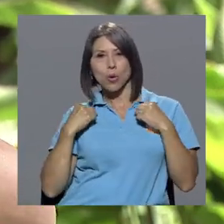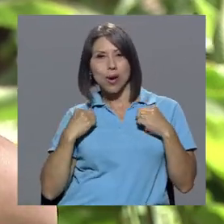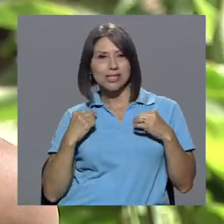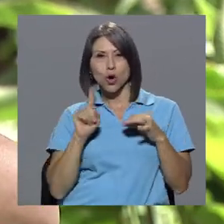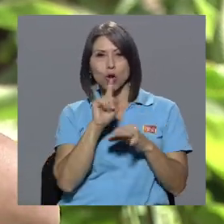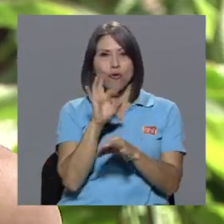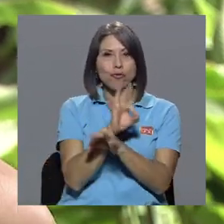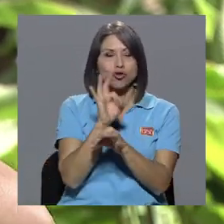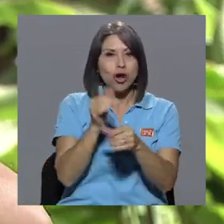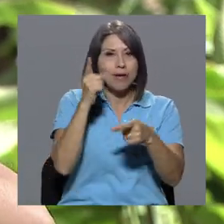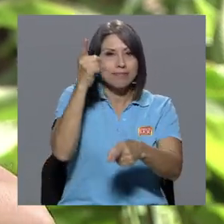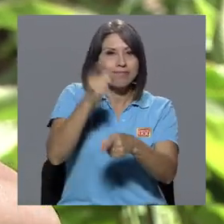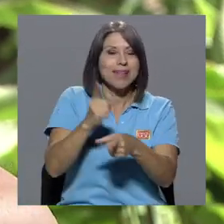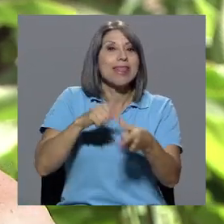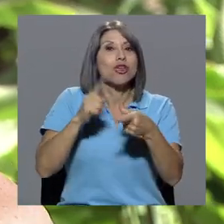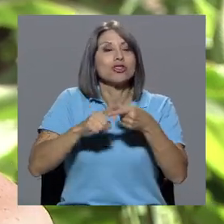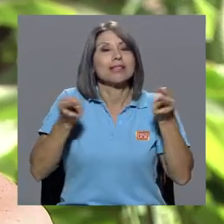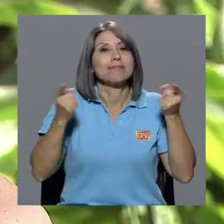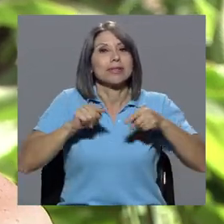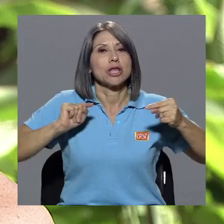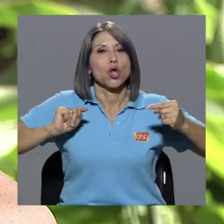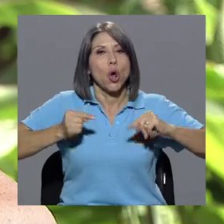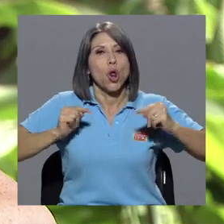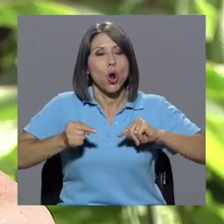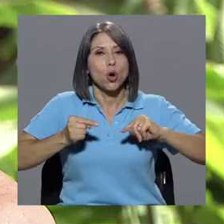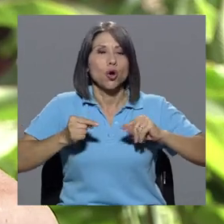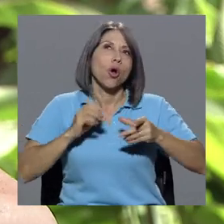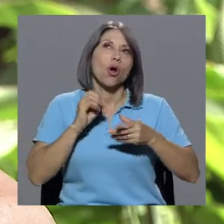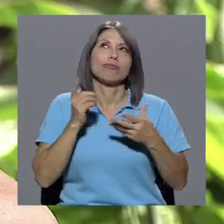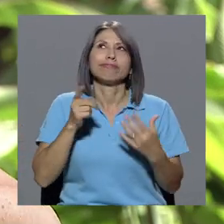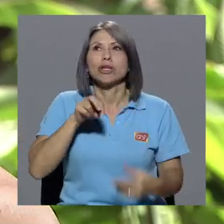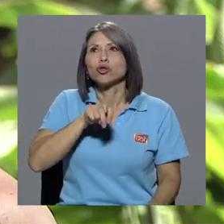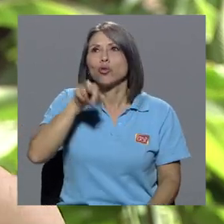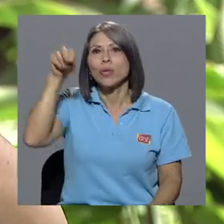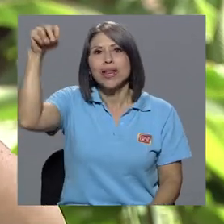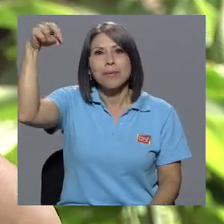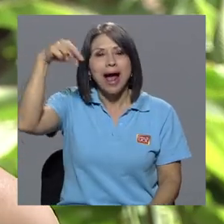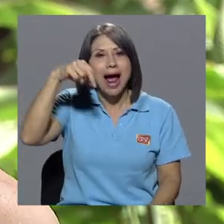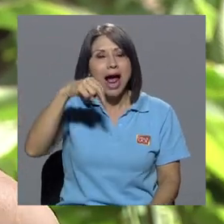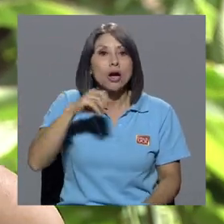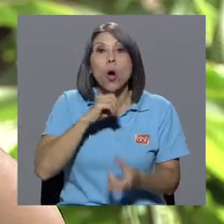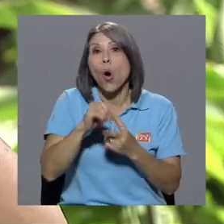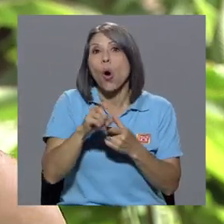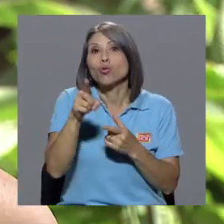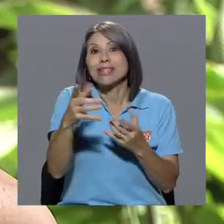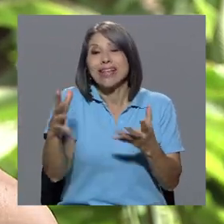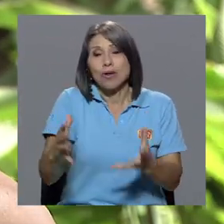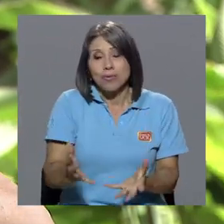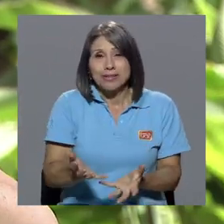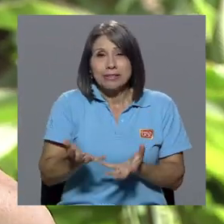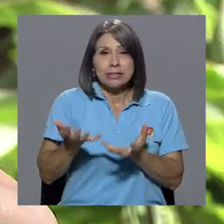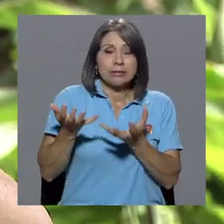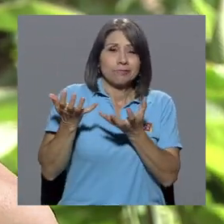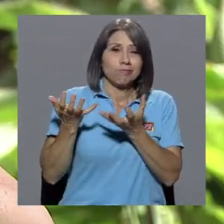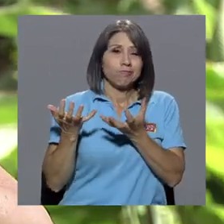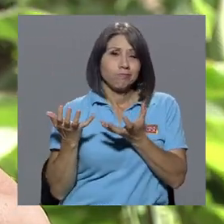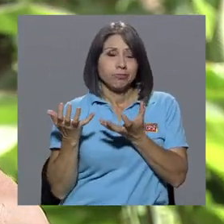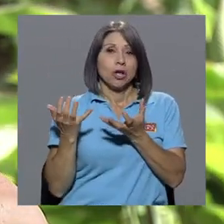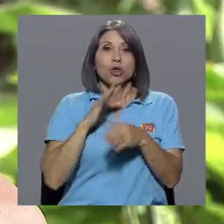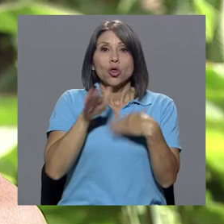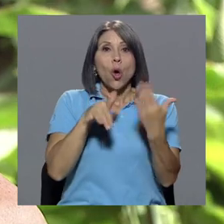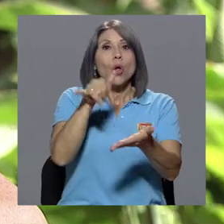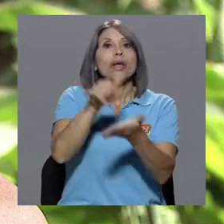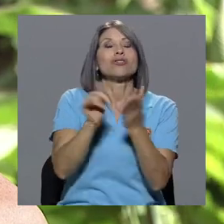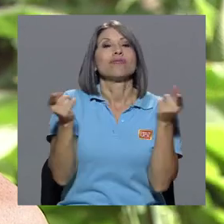adecuadamente y les produzca dolor de tracción. Subir, bajar gradas, soportar peso, soportar cargas, ¿no? Todo